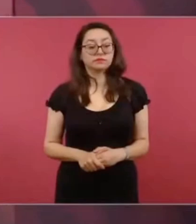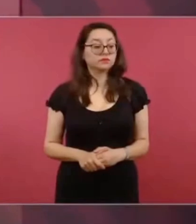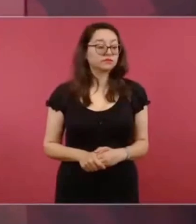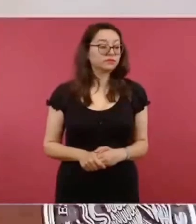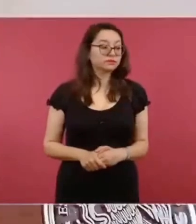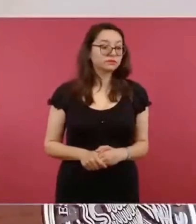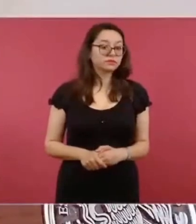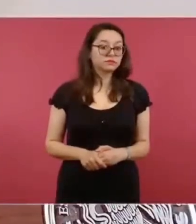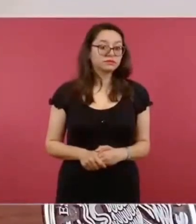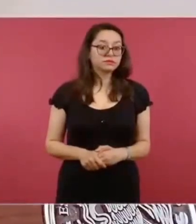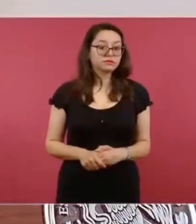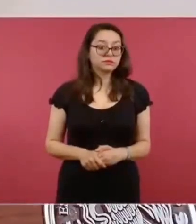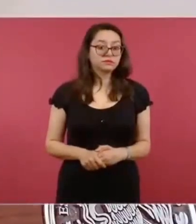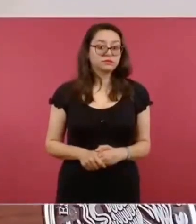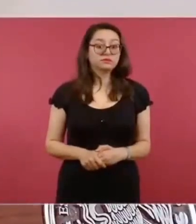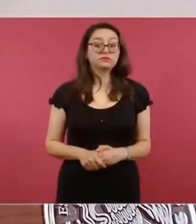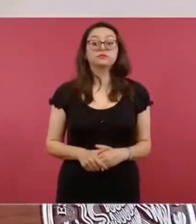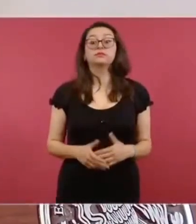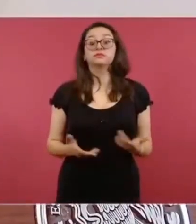¿cuánto?